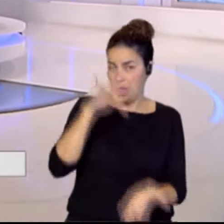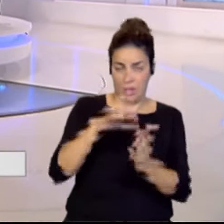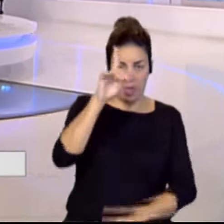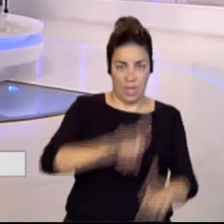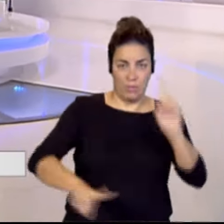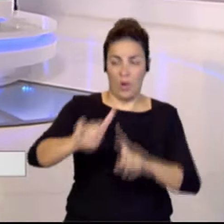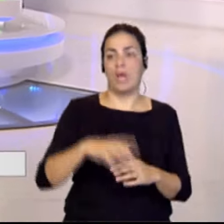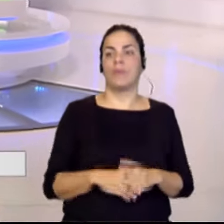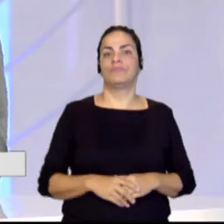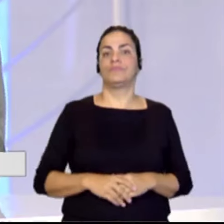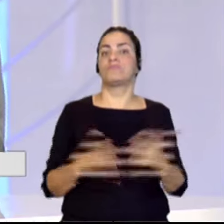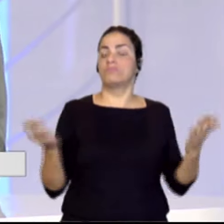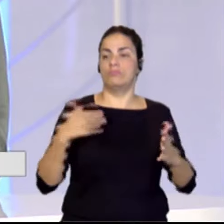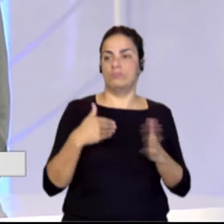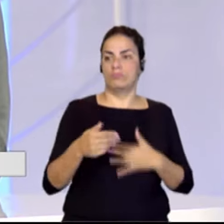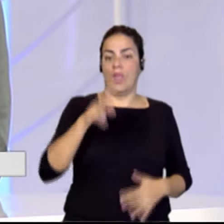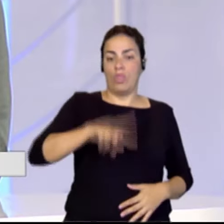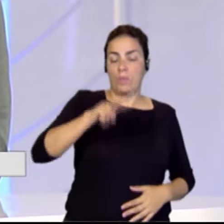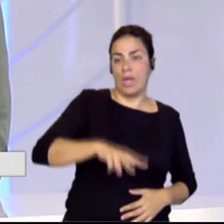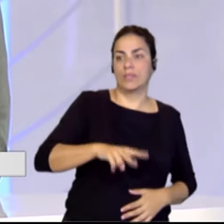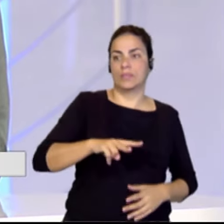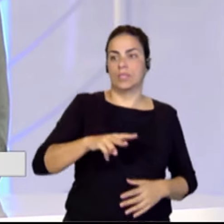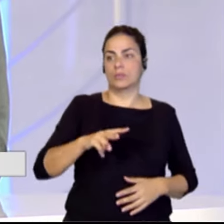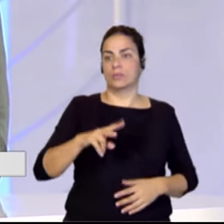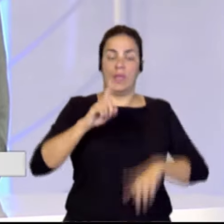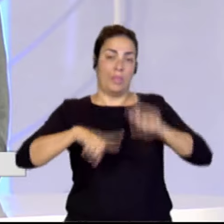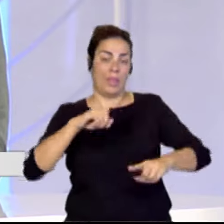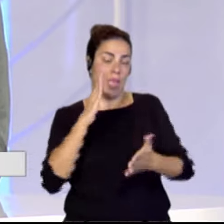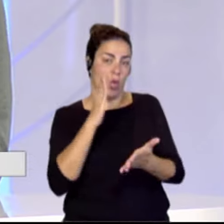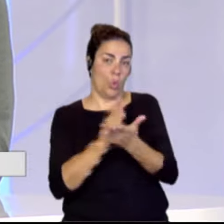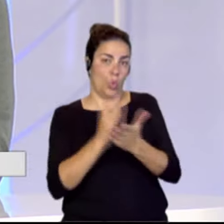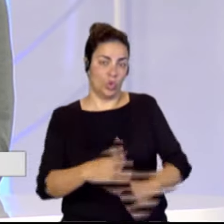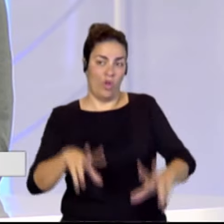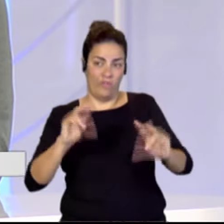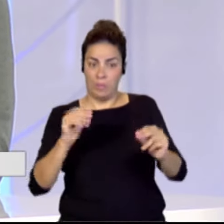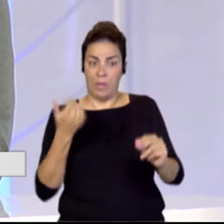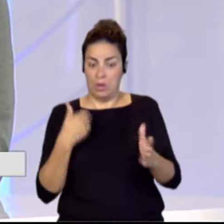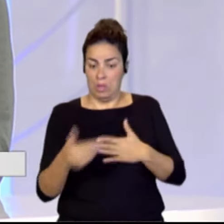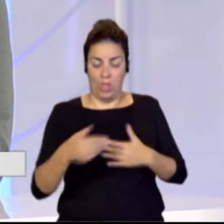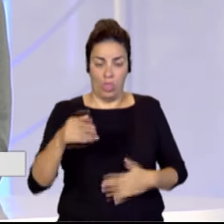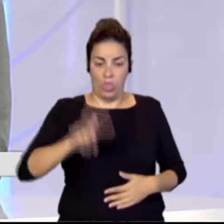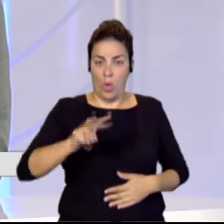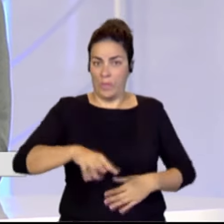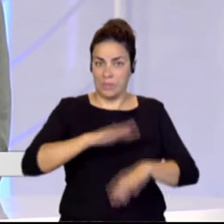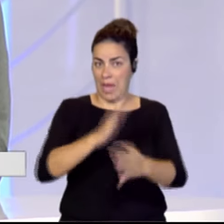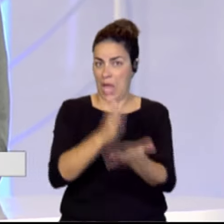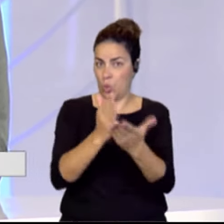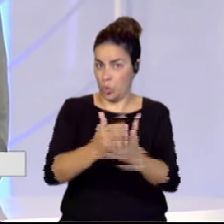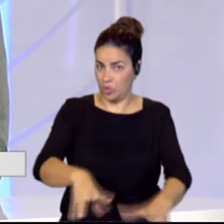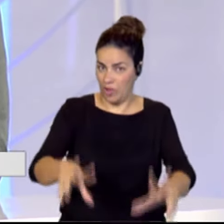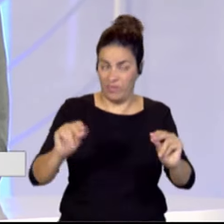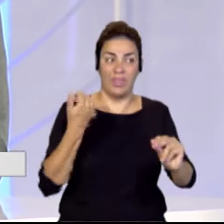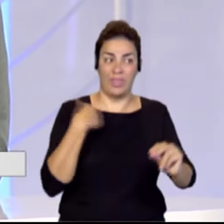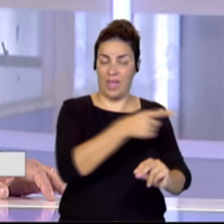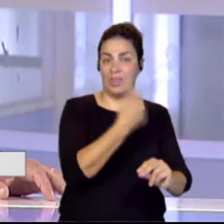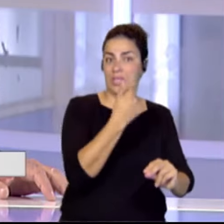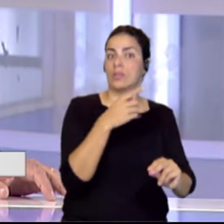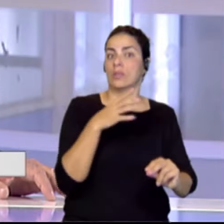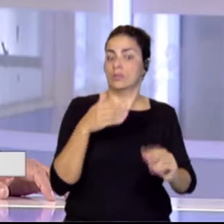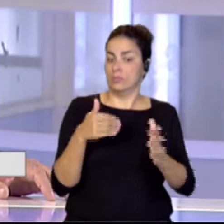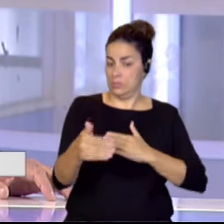depende de cuando terminan las clases para que termine el curso escolar y Juan Carlos lo está diciendo que vienen otra vez días de calor